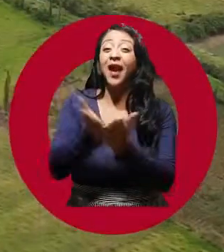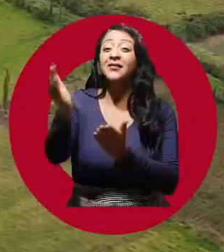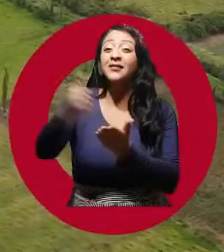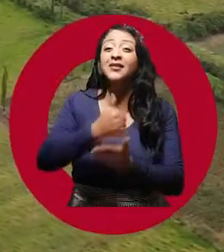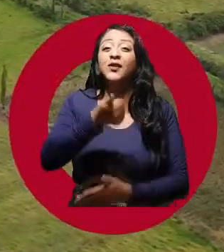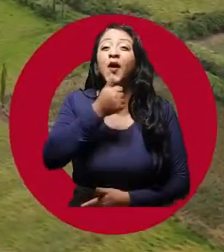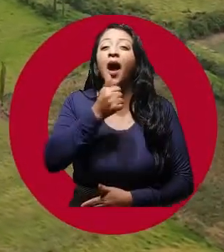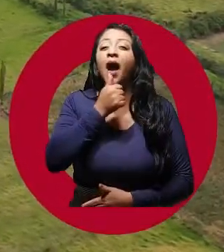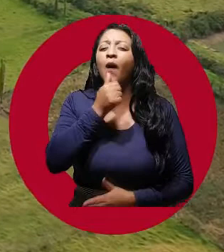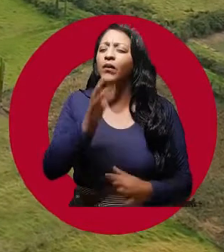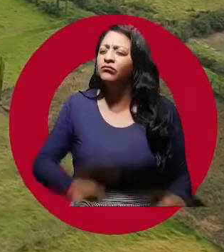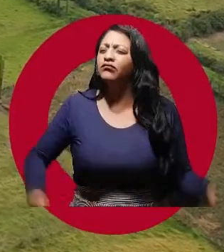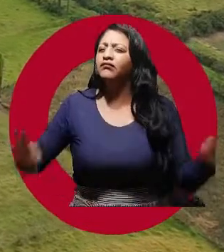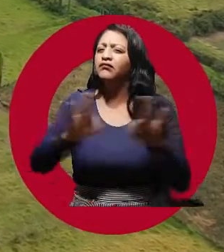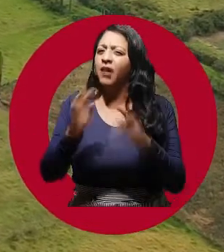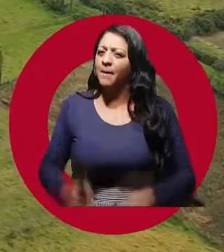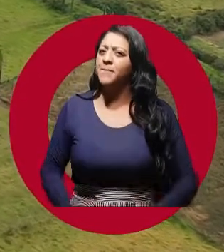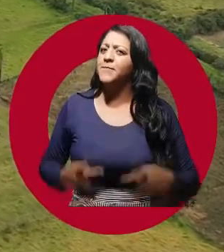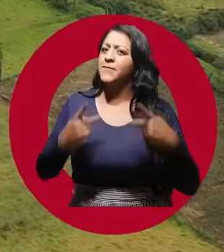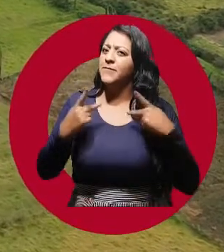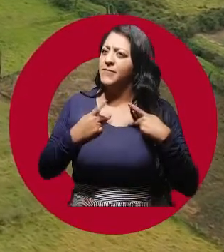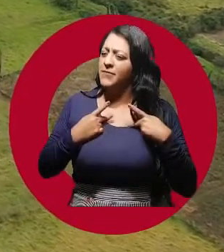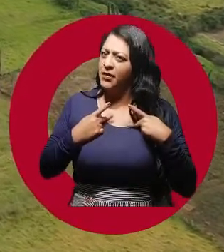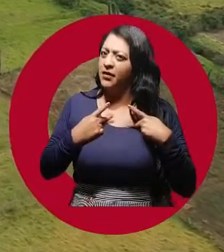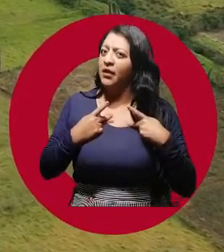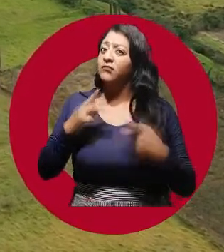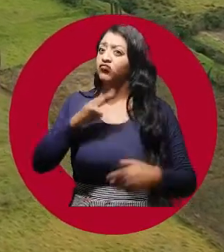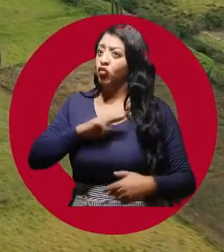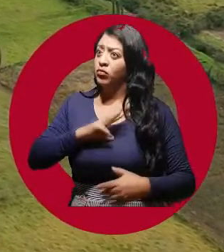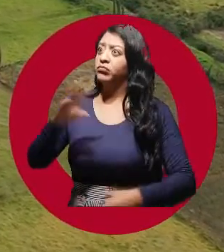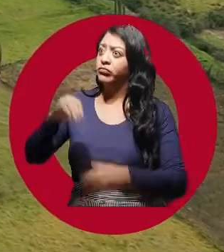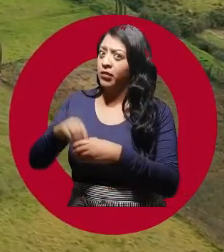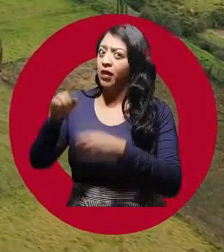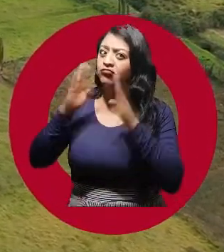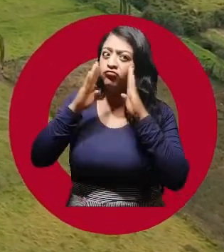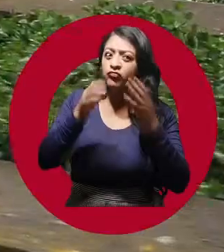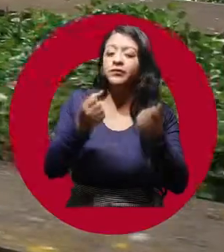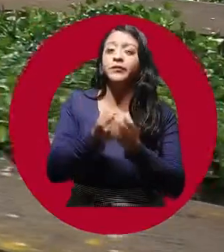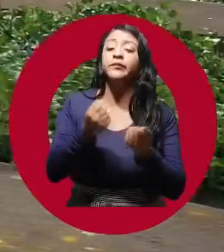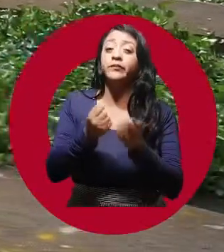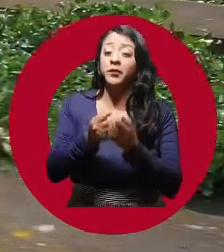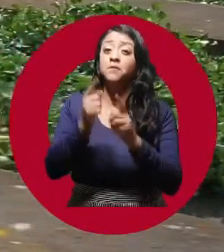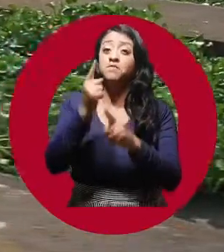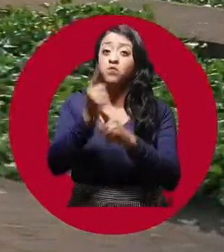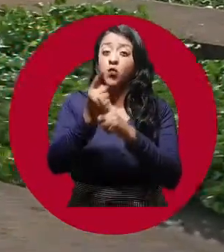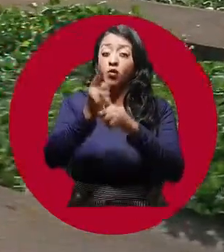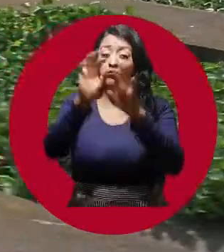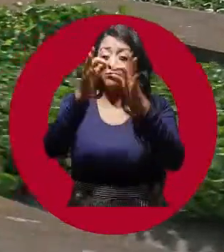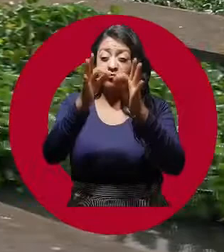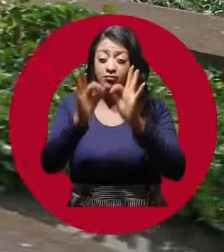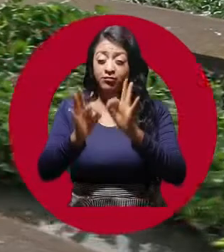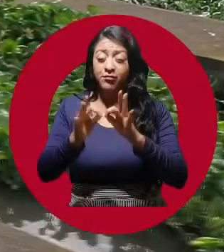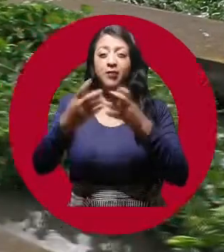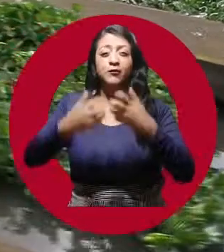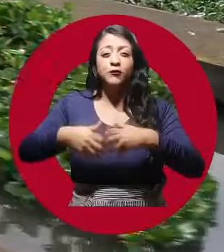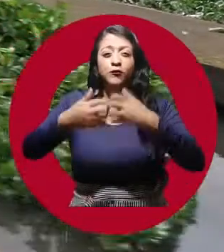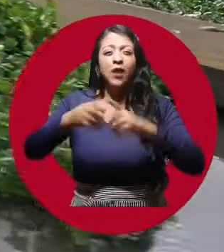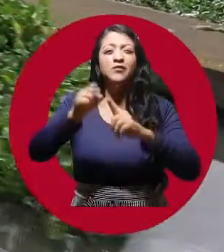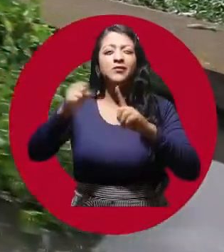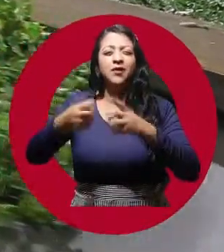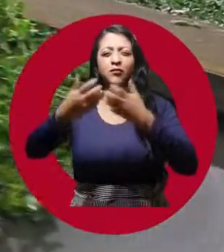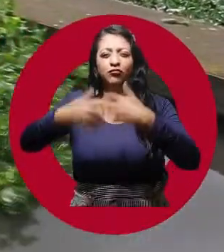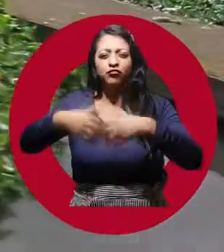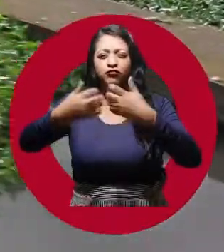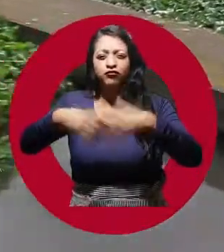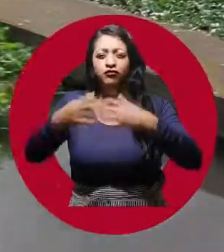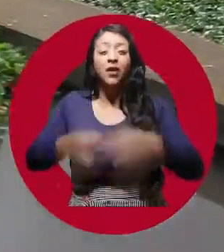Preservar el medio ambiente es una prioridad para el municipio otavaleño, de ahí que las infraestructuras y sistemas de tratamiento para el saneamiento sean necesarias y precisamente